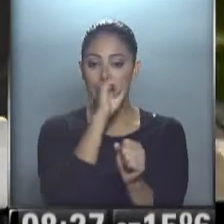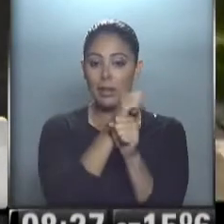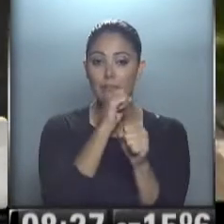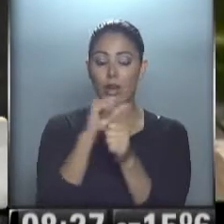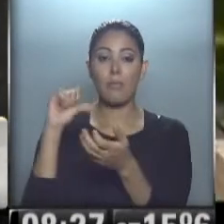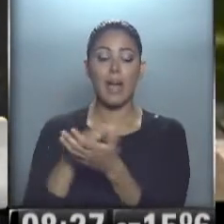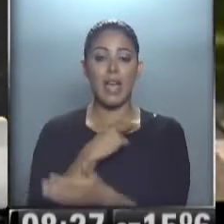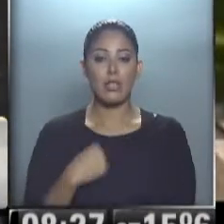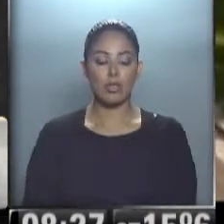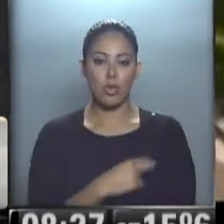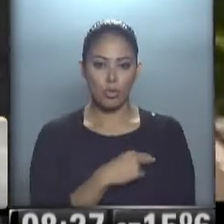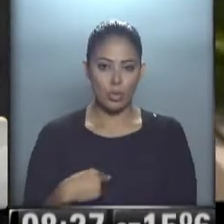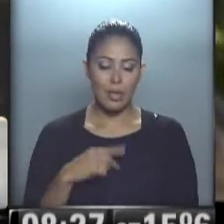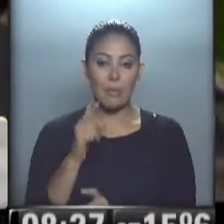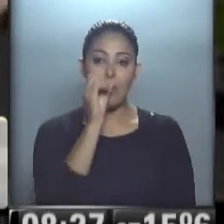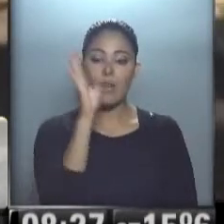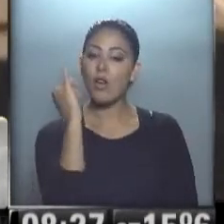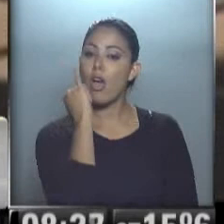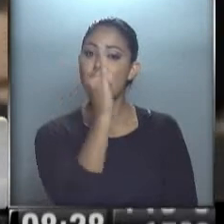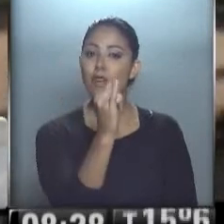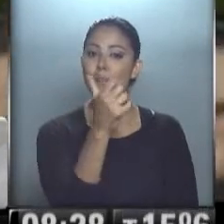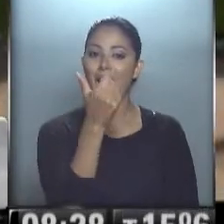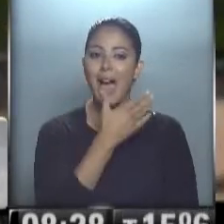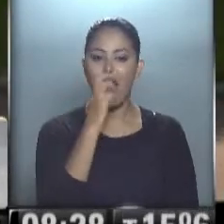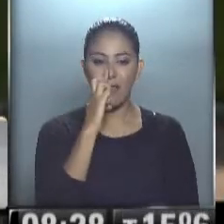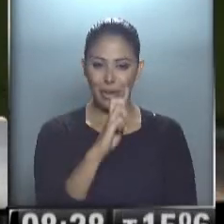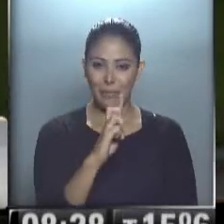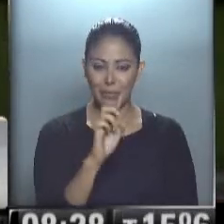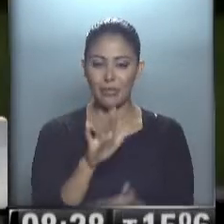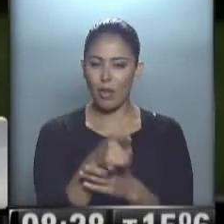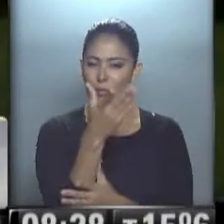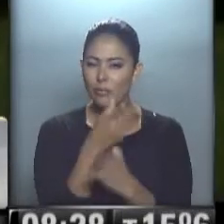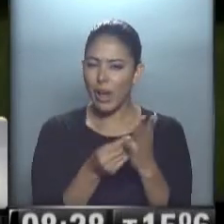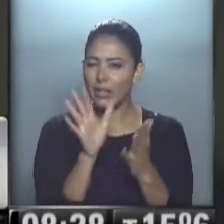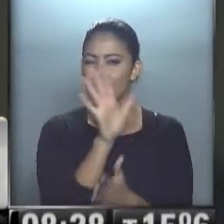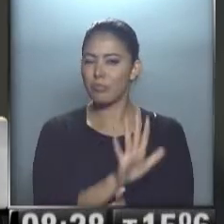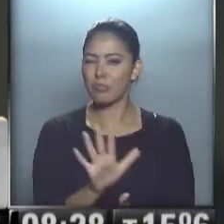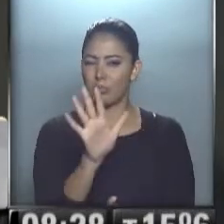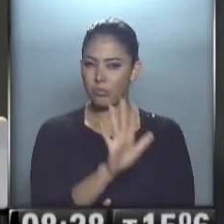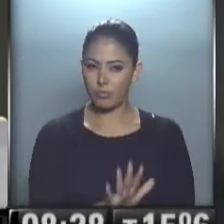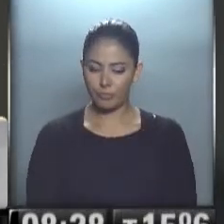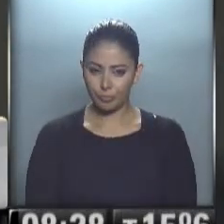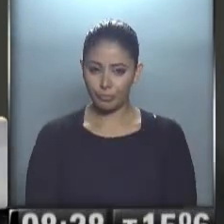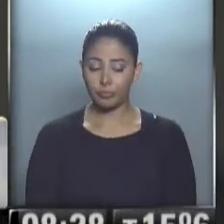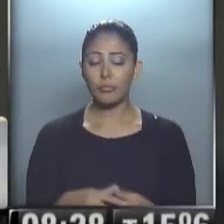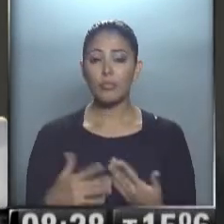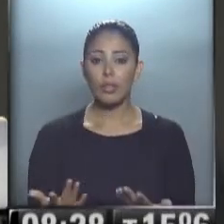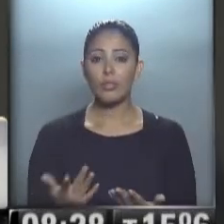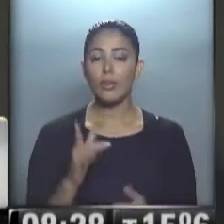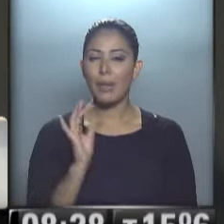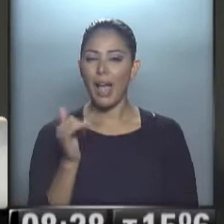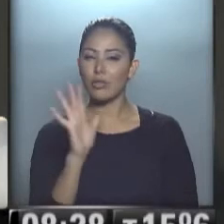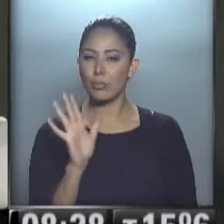los bancos estarían informando a la afip de esta irregularidad de este este elemento de sospecha